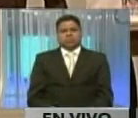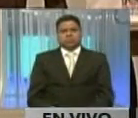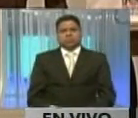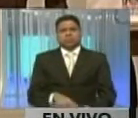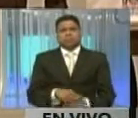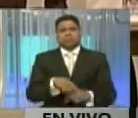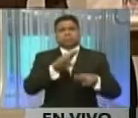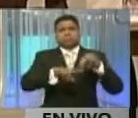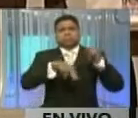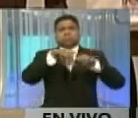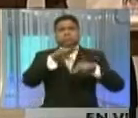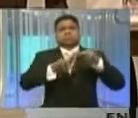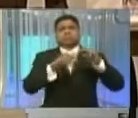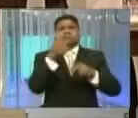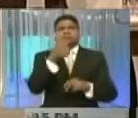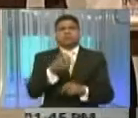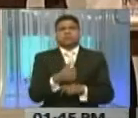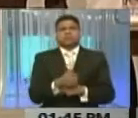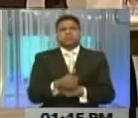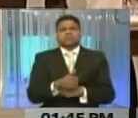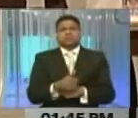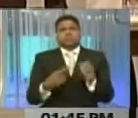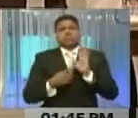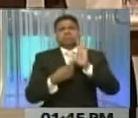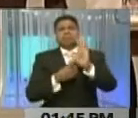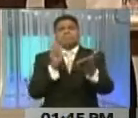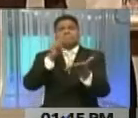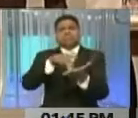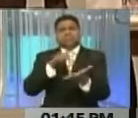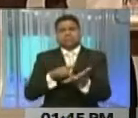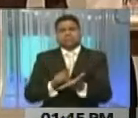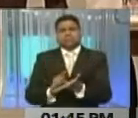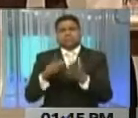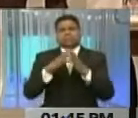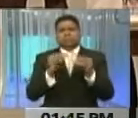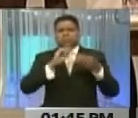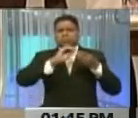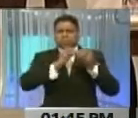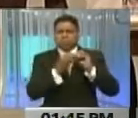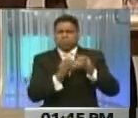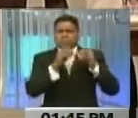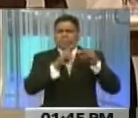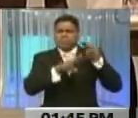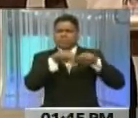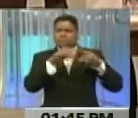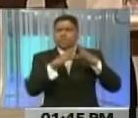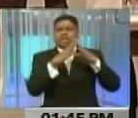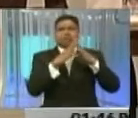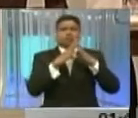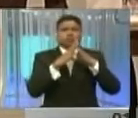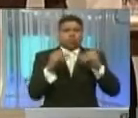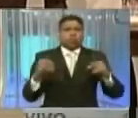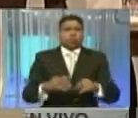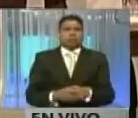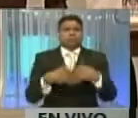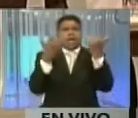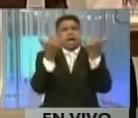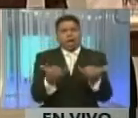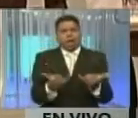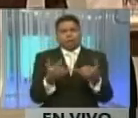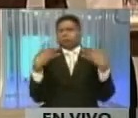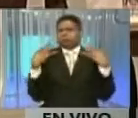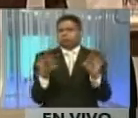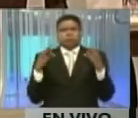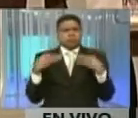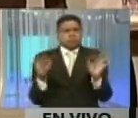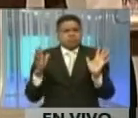fructificara en cada vez más presencia, participación, recuperación de todos nuestros teatros. Ahora es una cotidianidad venir a